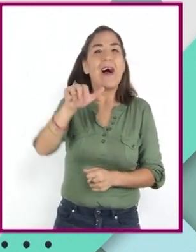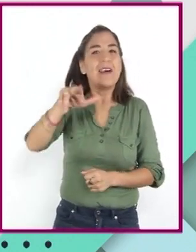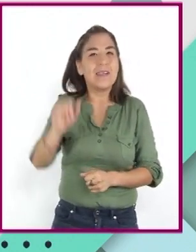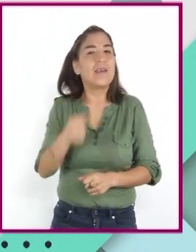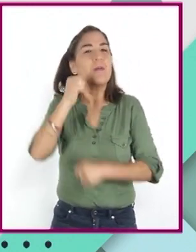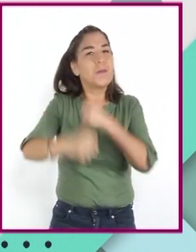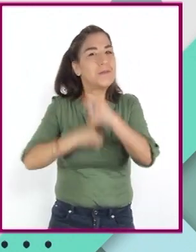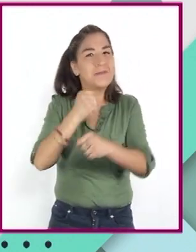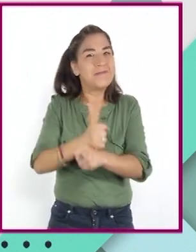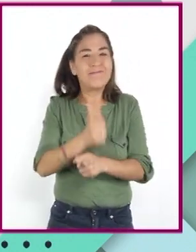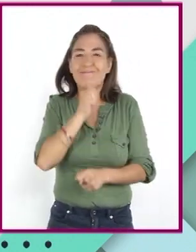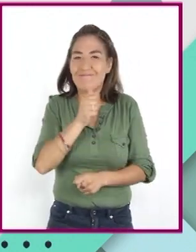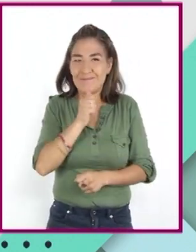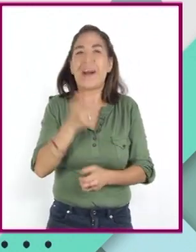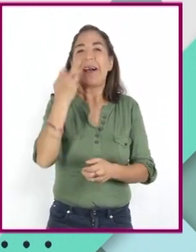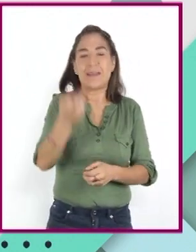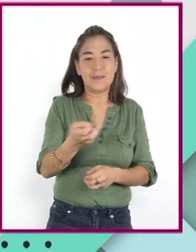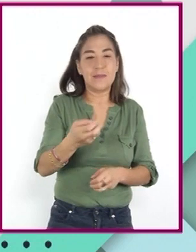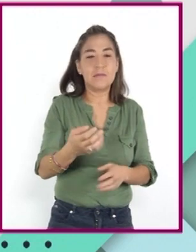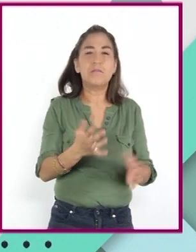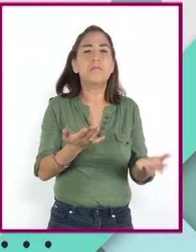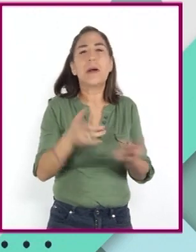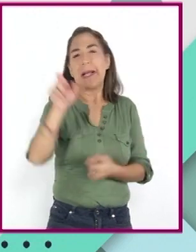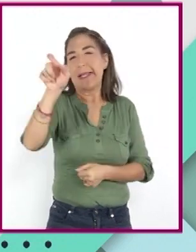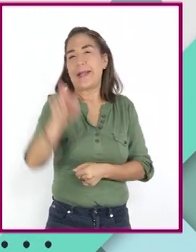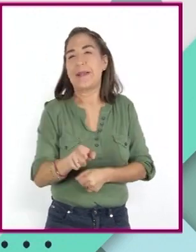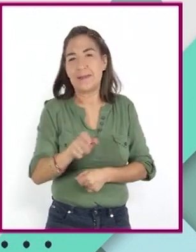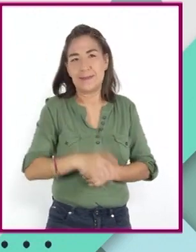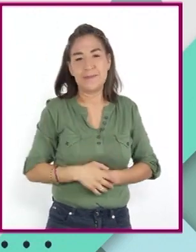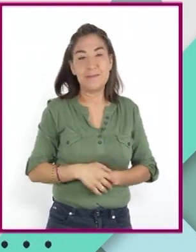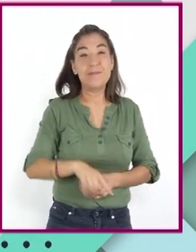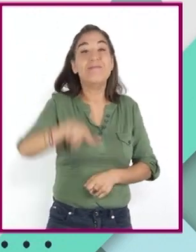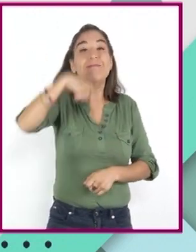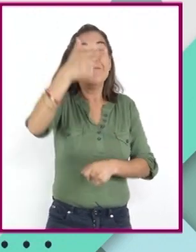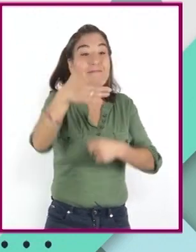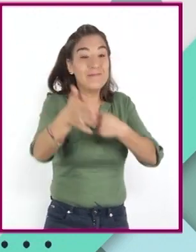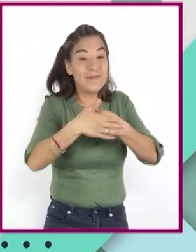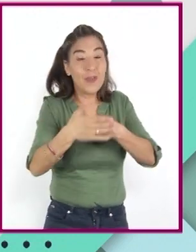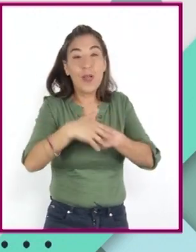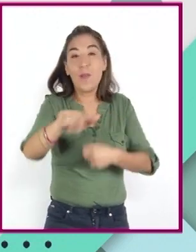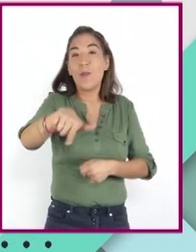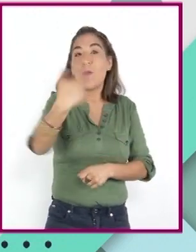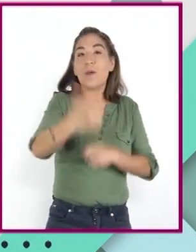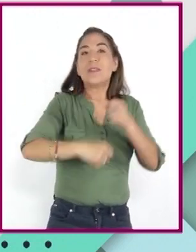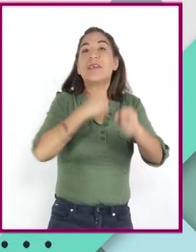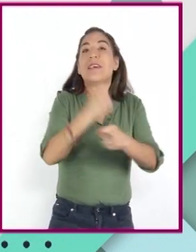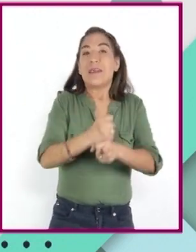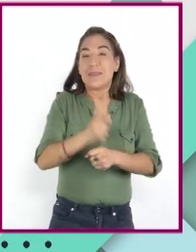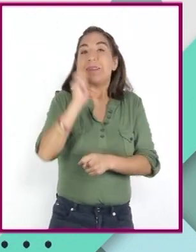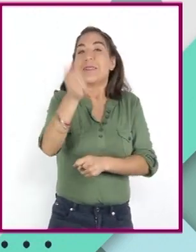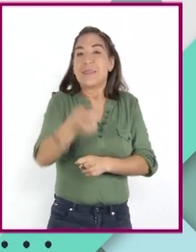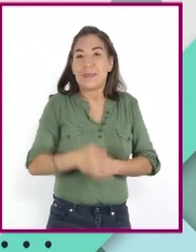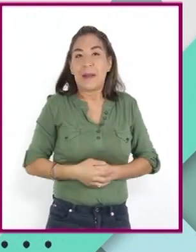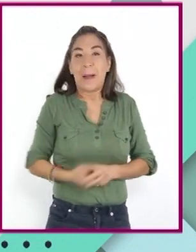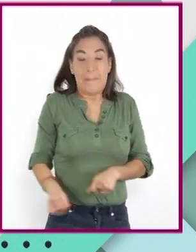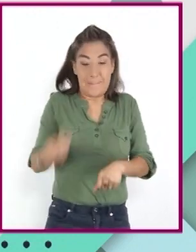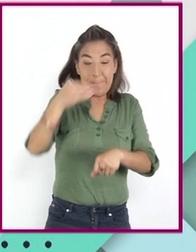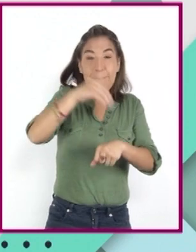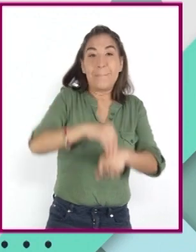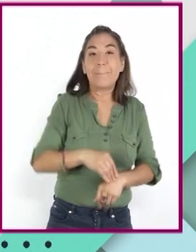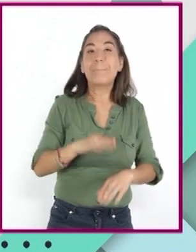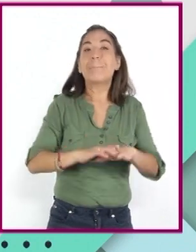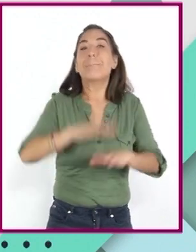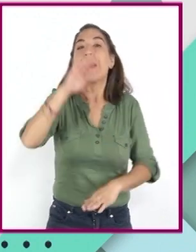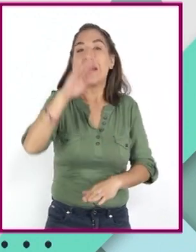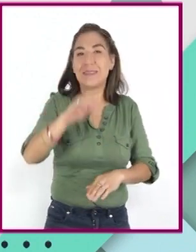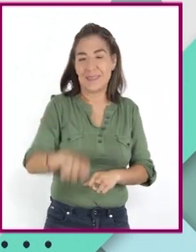podemos decir que la edad de Ana es X. Y dentro de 12 años significa que estamos aumentando su